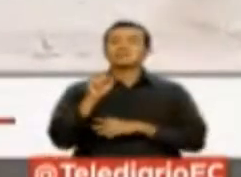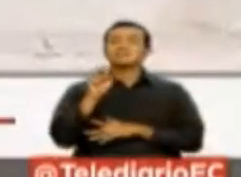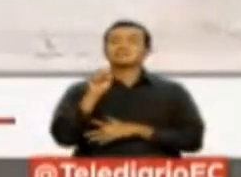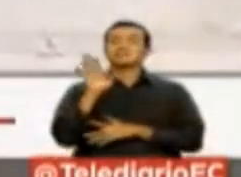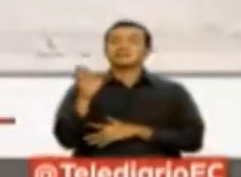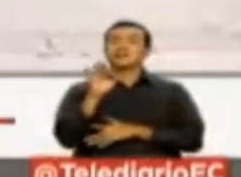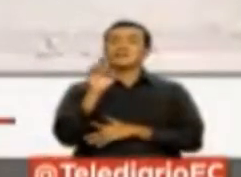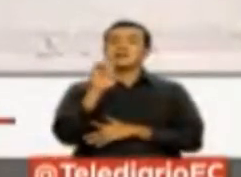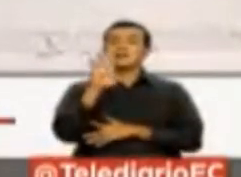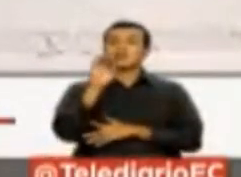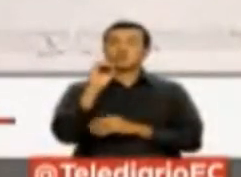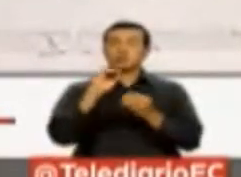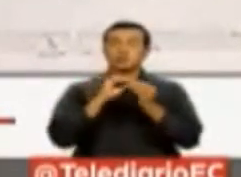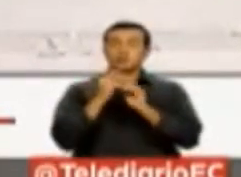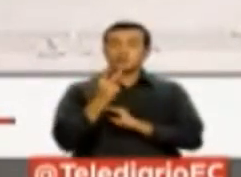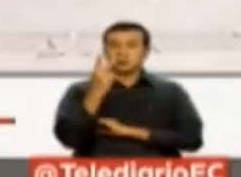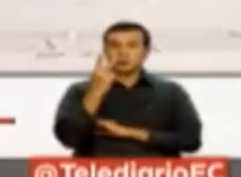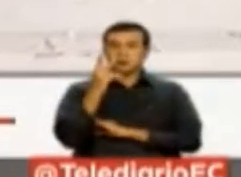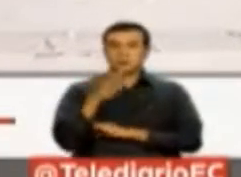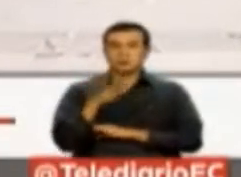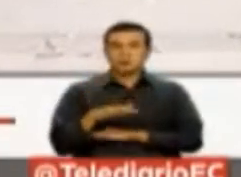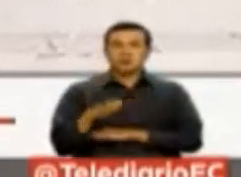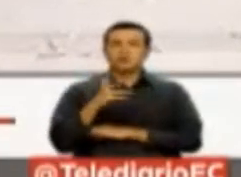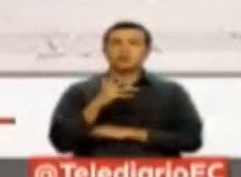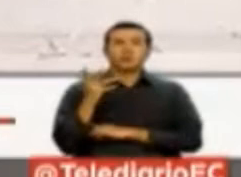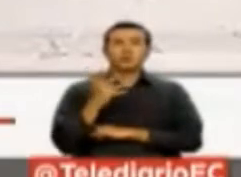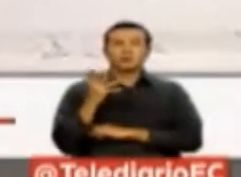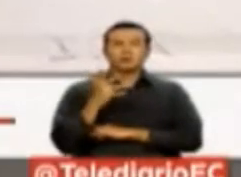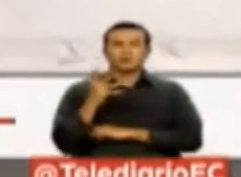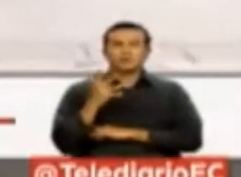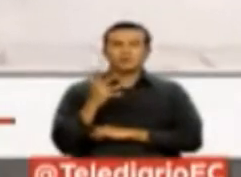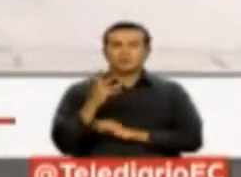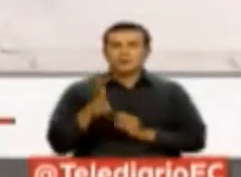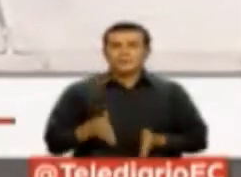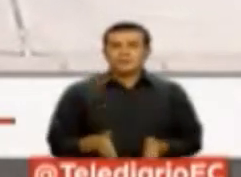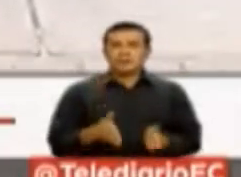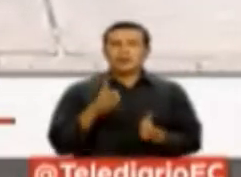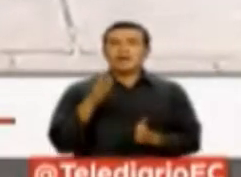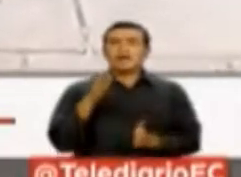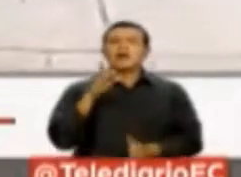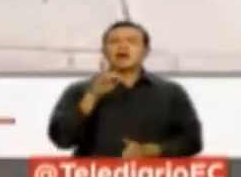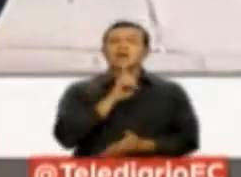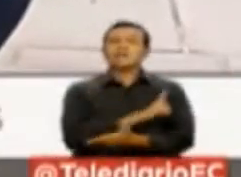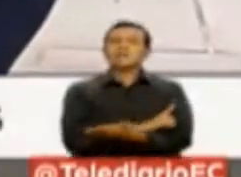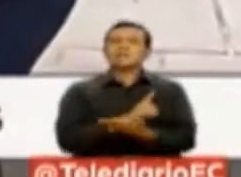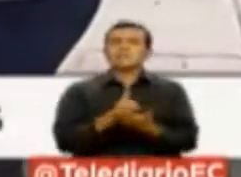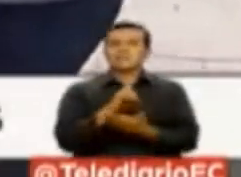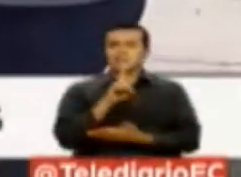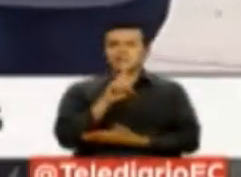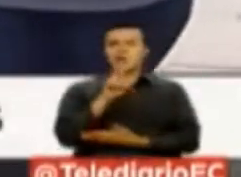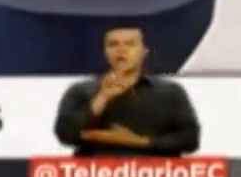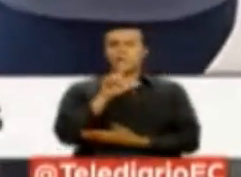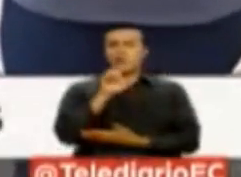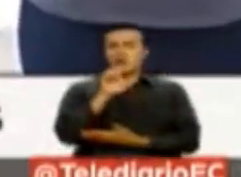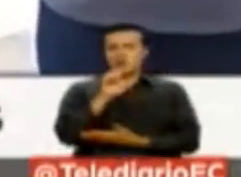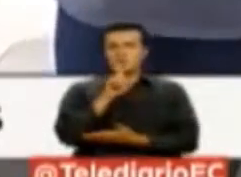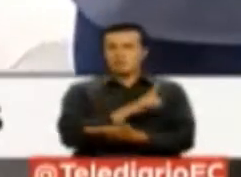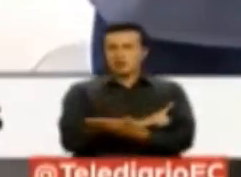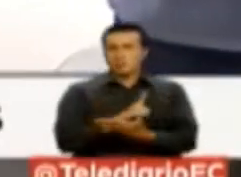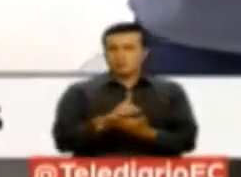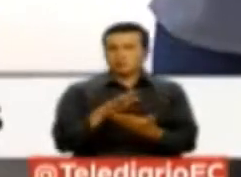francisco 2 para ubicarlos un poco estamos en el sector de la vía a daule en el kilómetro 16 y medio justamente